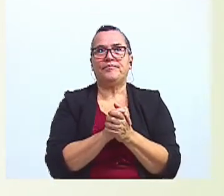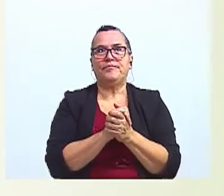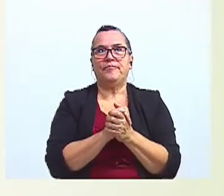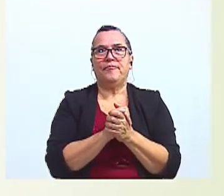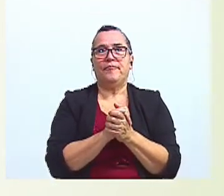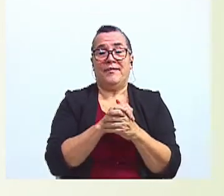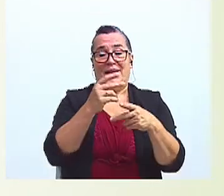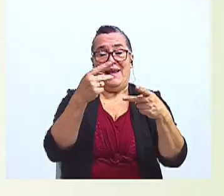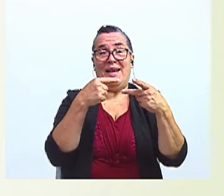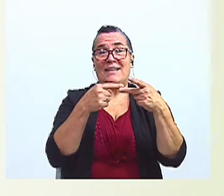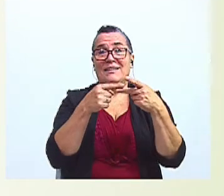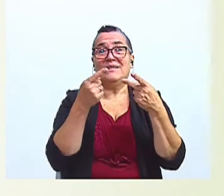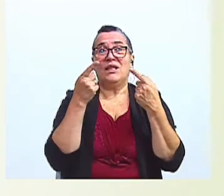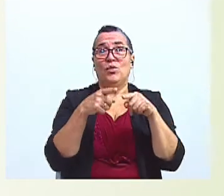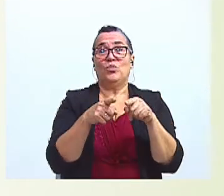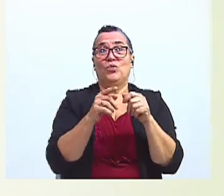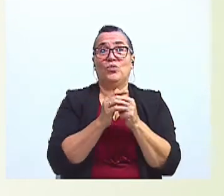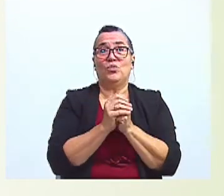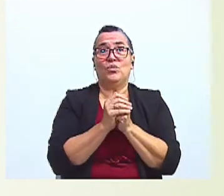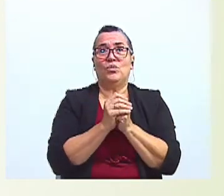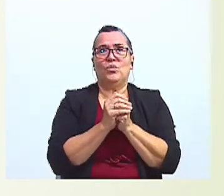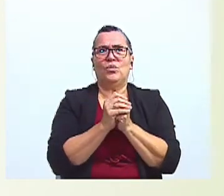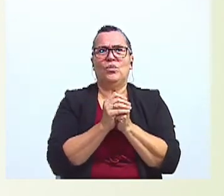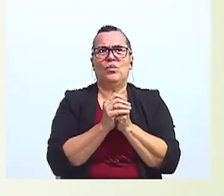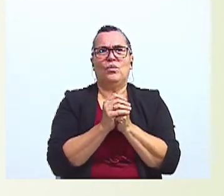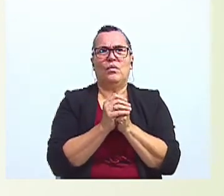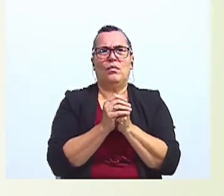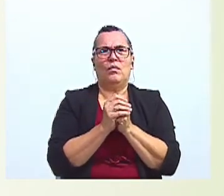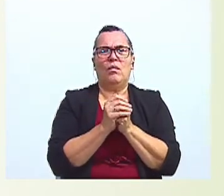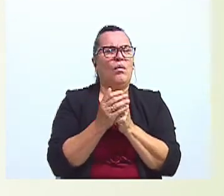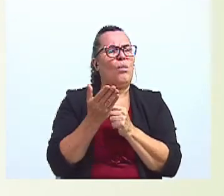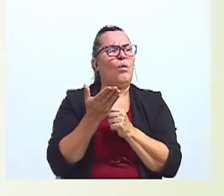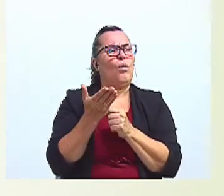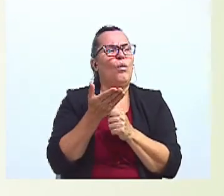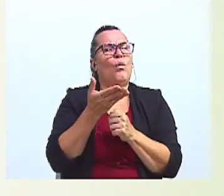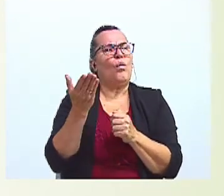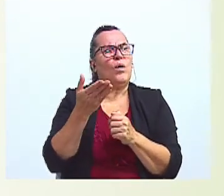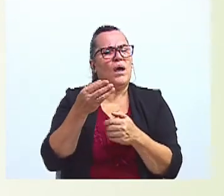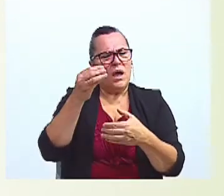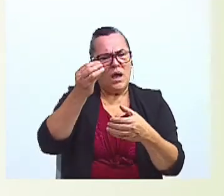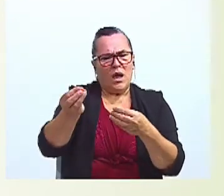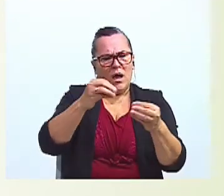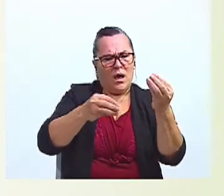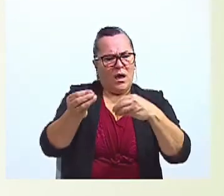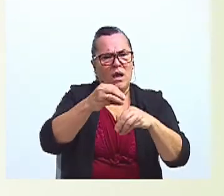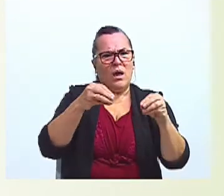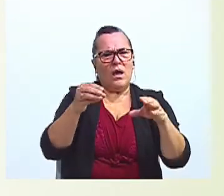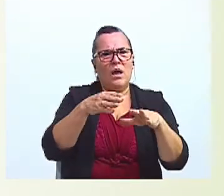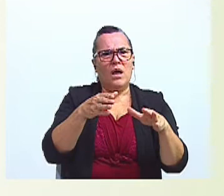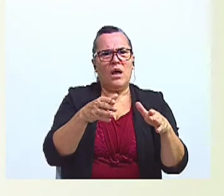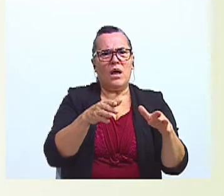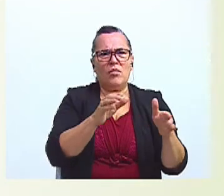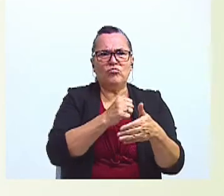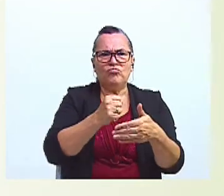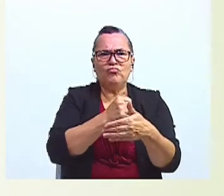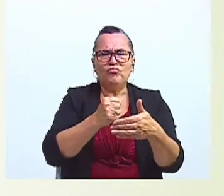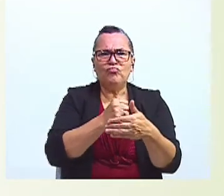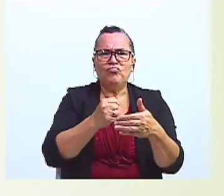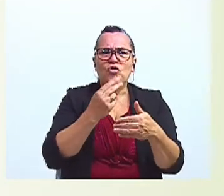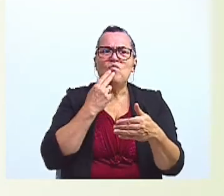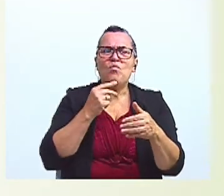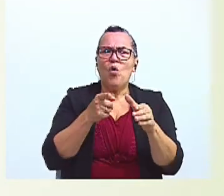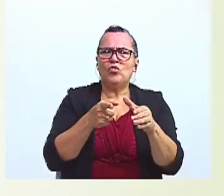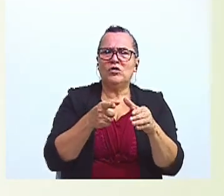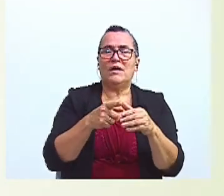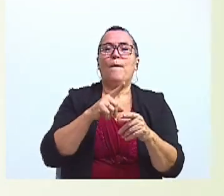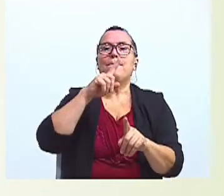Y en el segundo caso dice, ¿con qué ingredientes preparó este postre? Es una